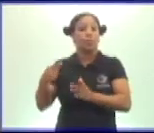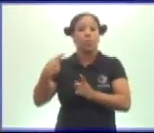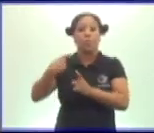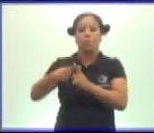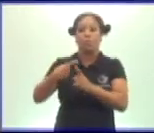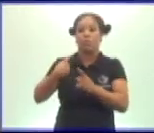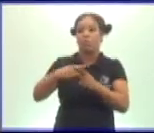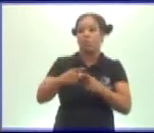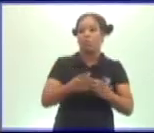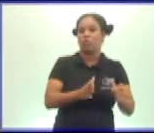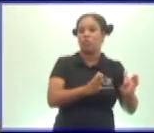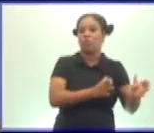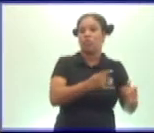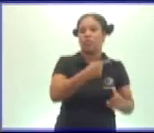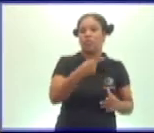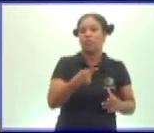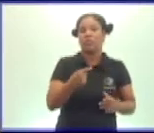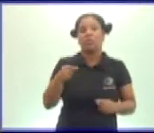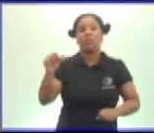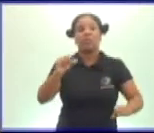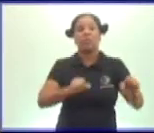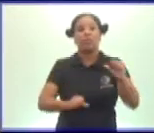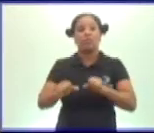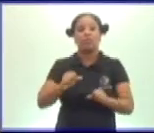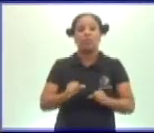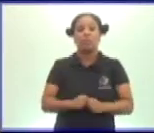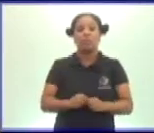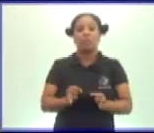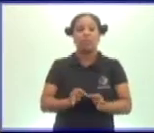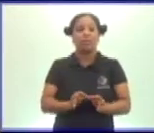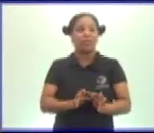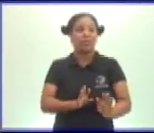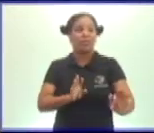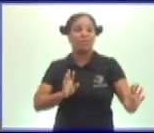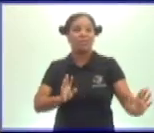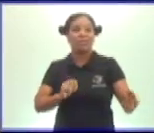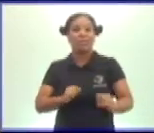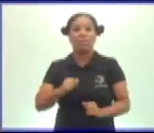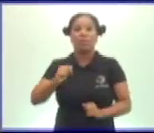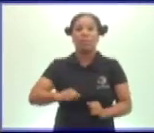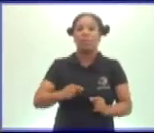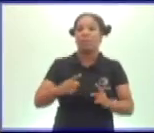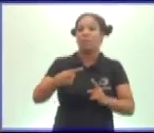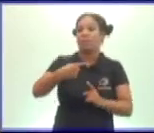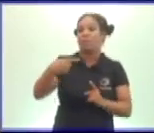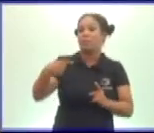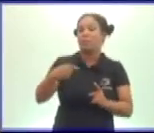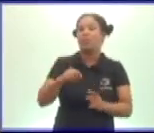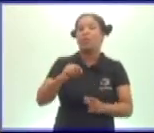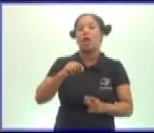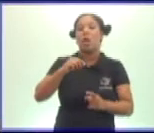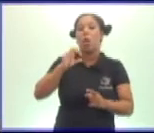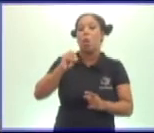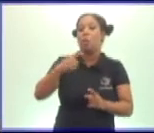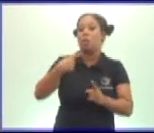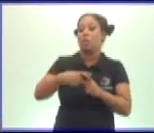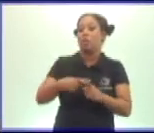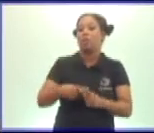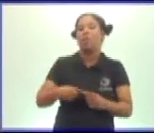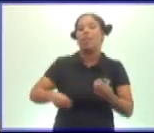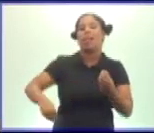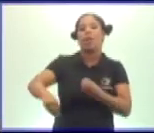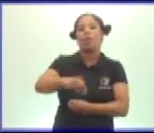hay sustancias que el extremo de esa polaridad pues las convierte en sustancias iónicas porque llegan a